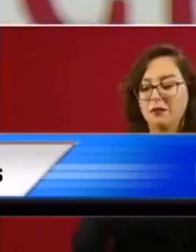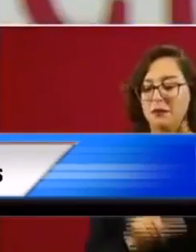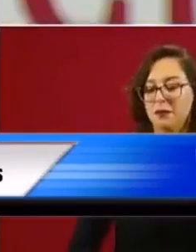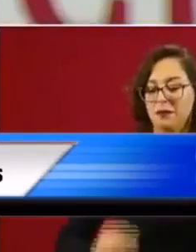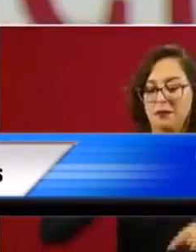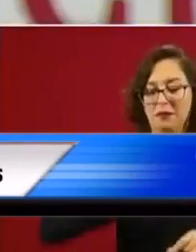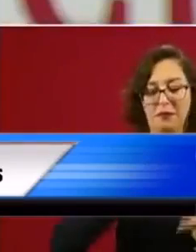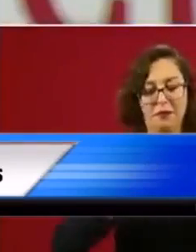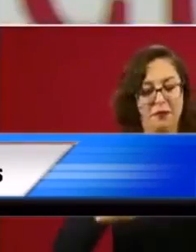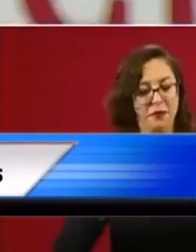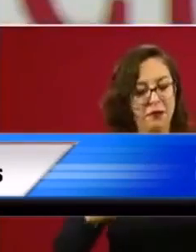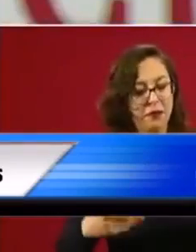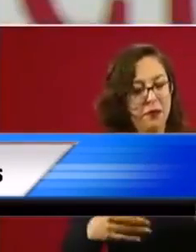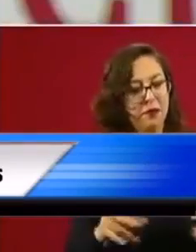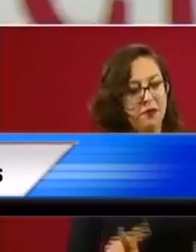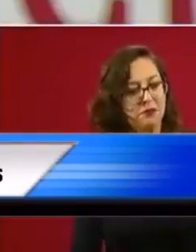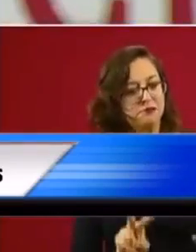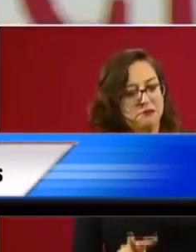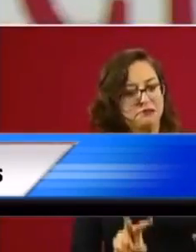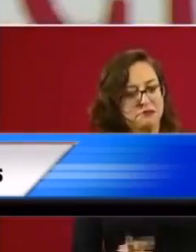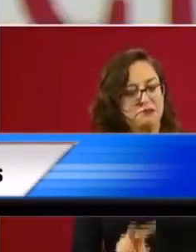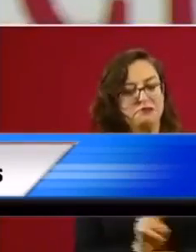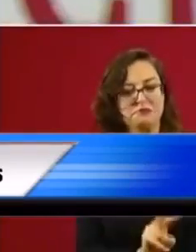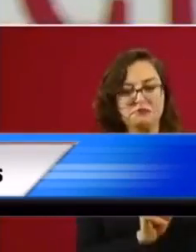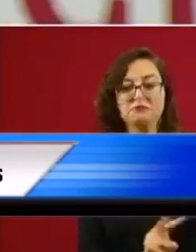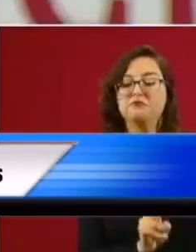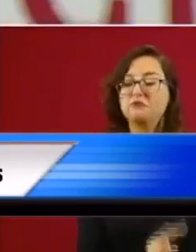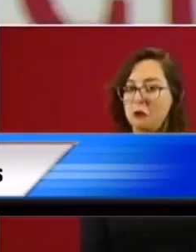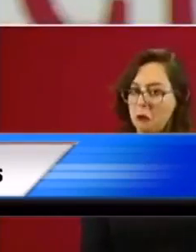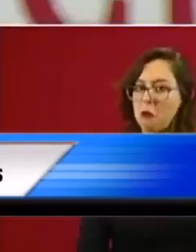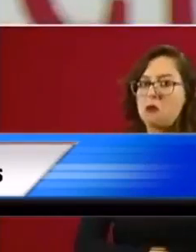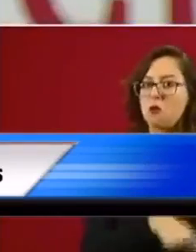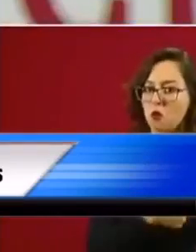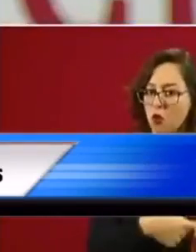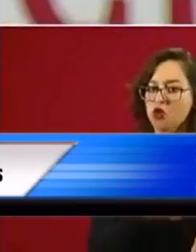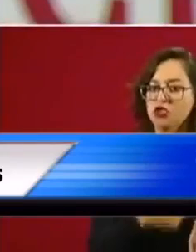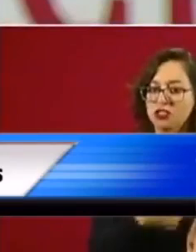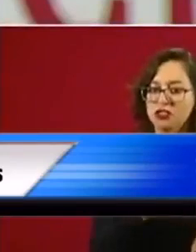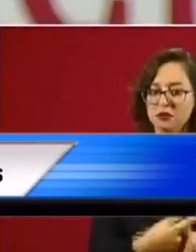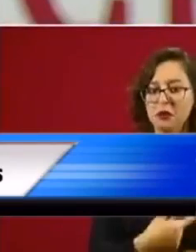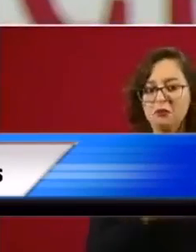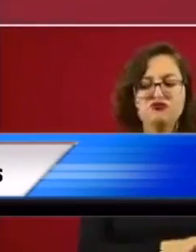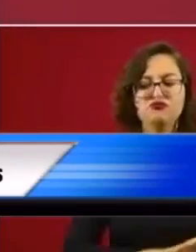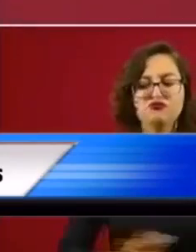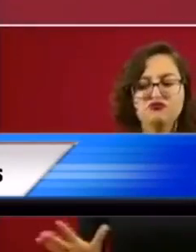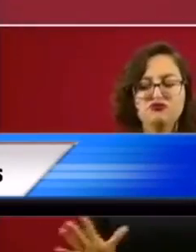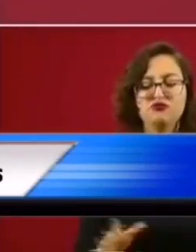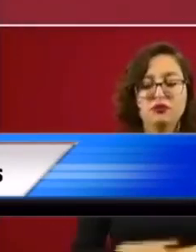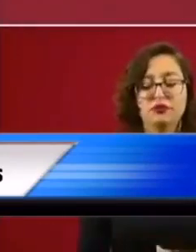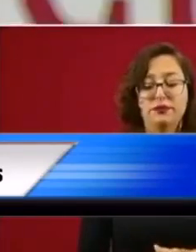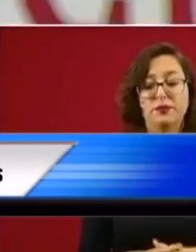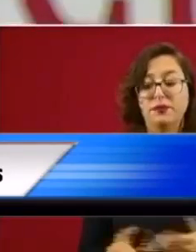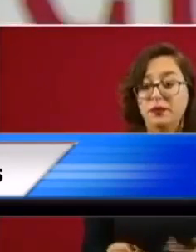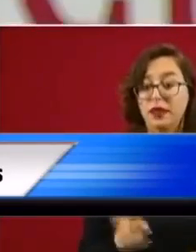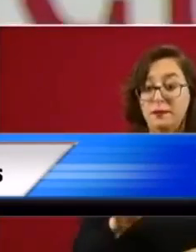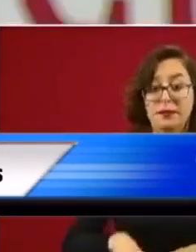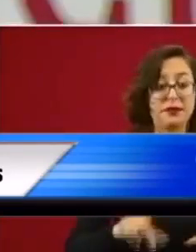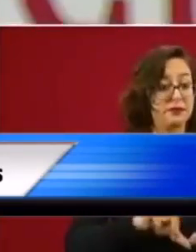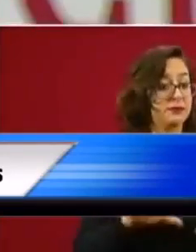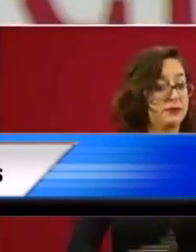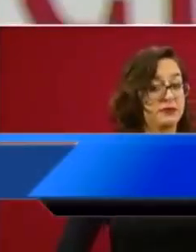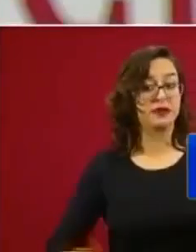es ya muy positivo. Está en una fase clara de descenso. En la mayoría del